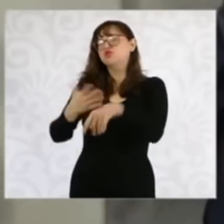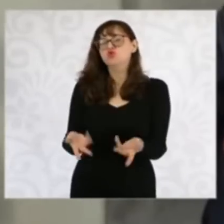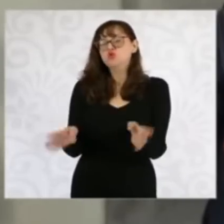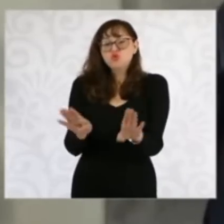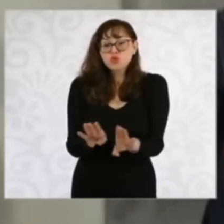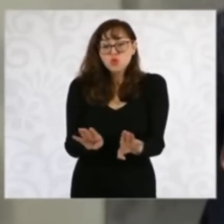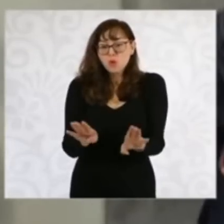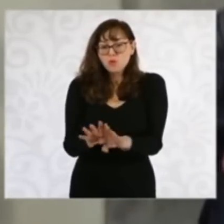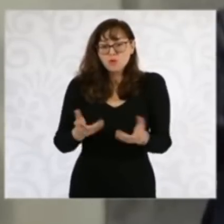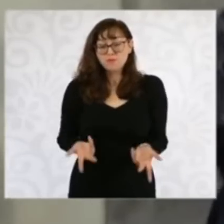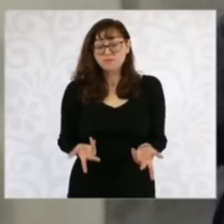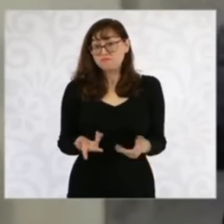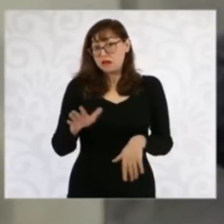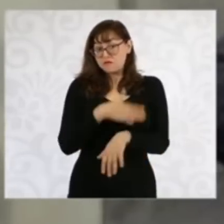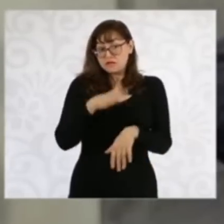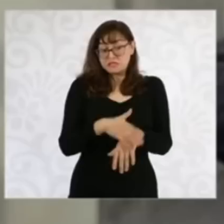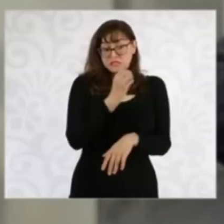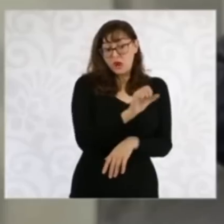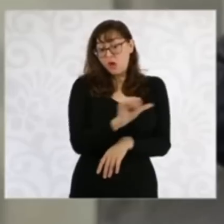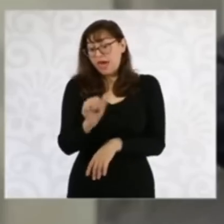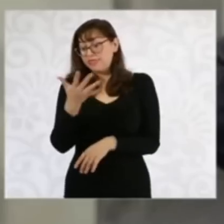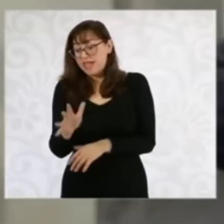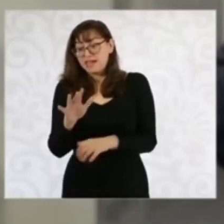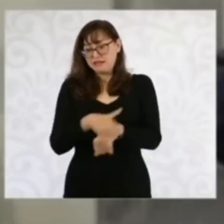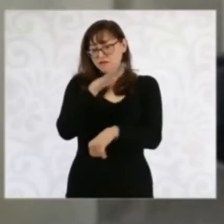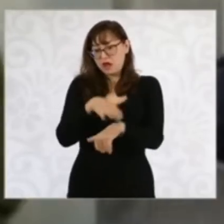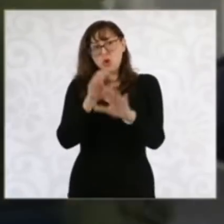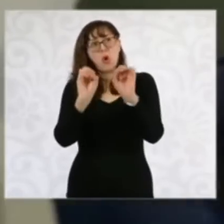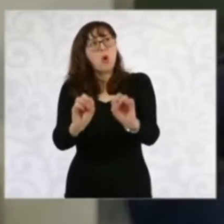ser esa calificación de 0 a 10, por metas?